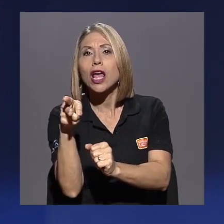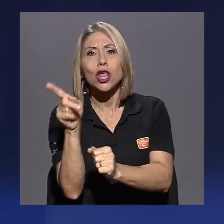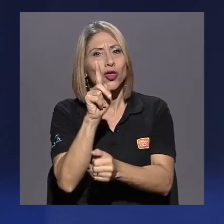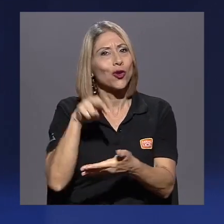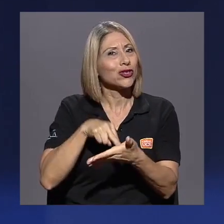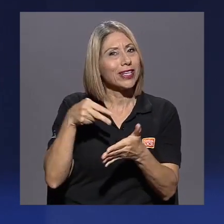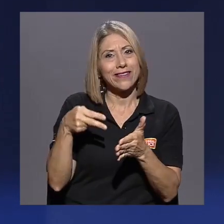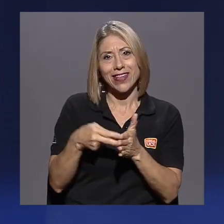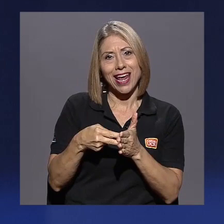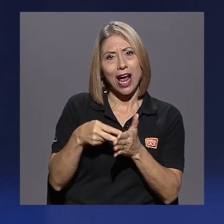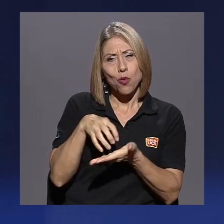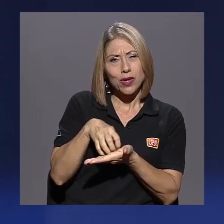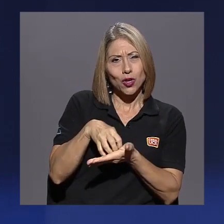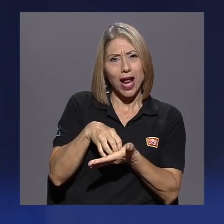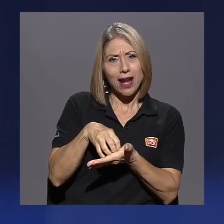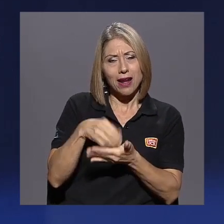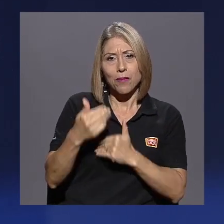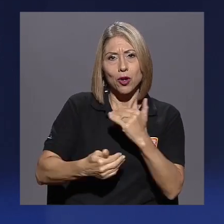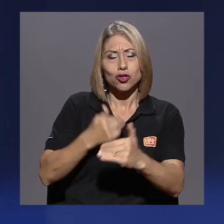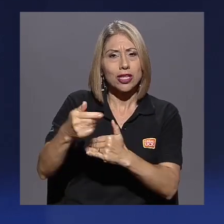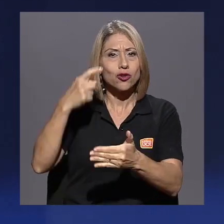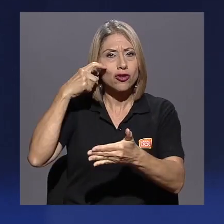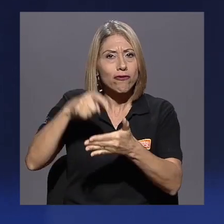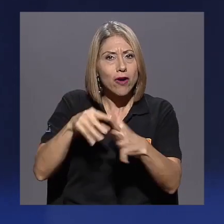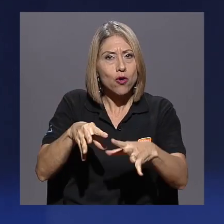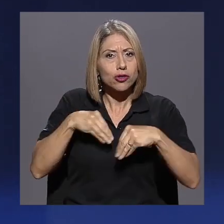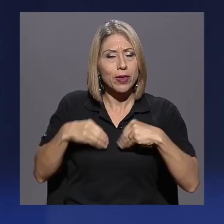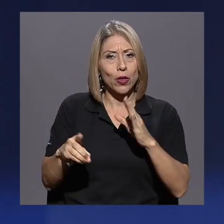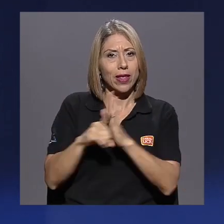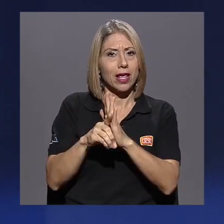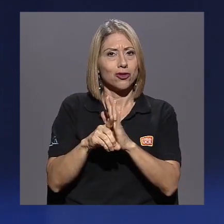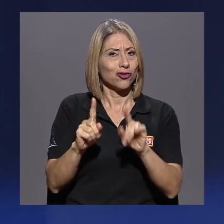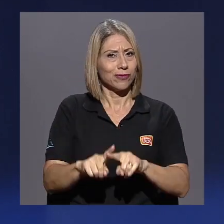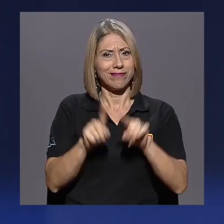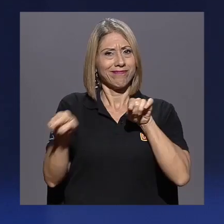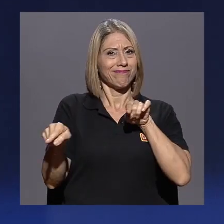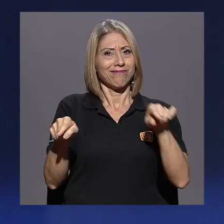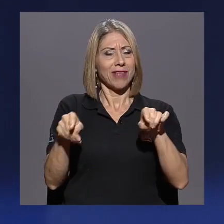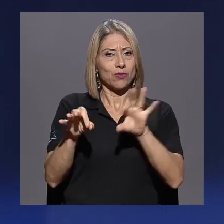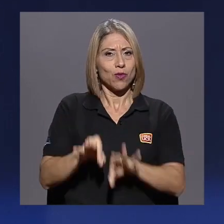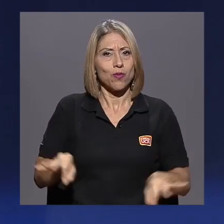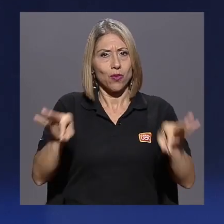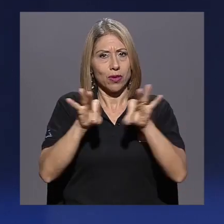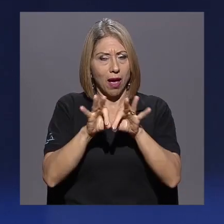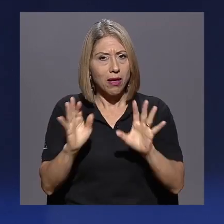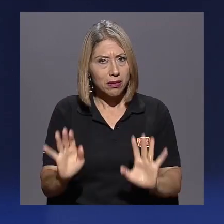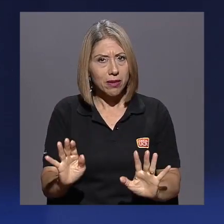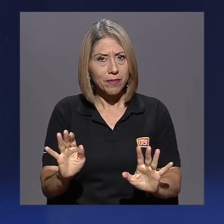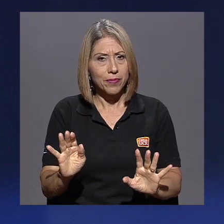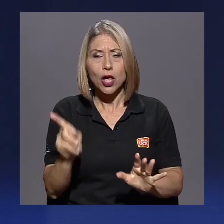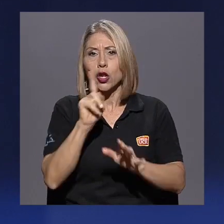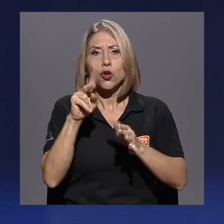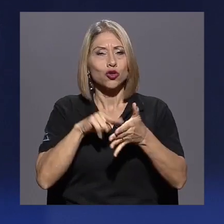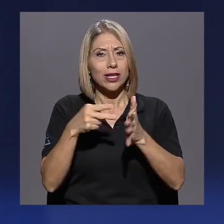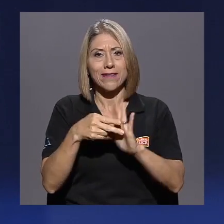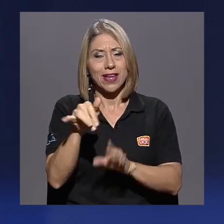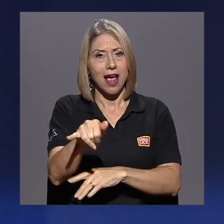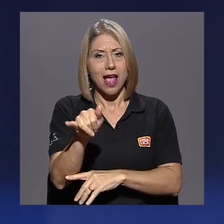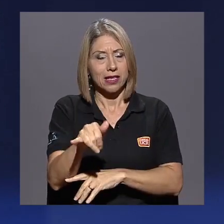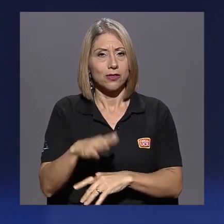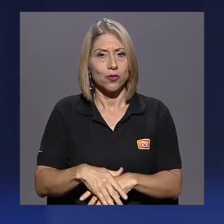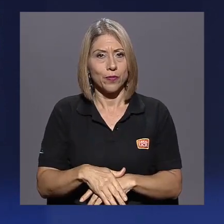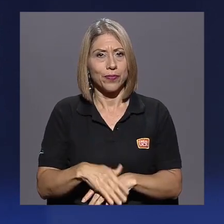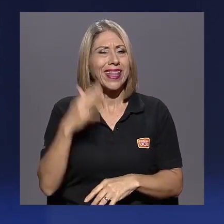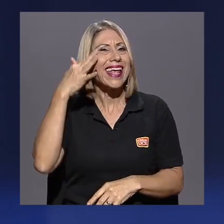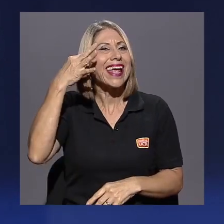procesos de reconocimientos de derechos esto es esto es muy importante es lo que muchos podrían pensar no no significa es más